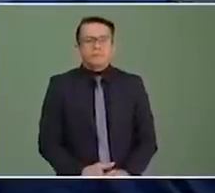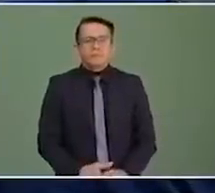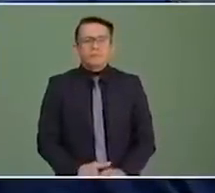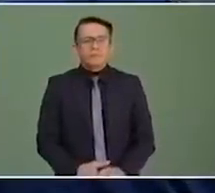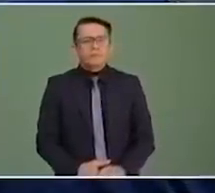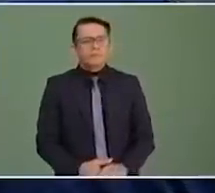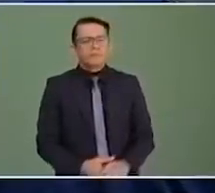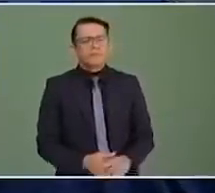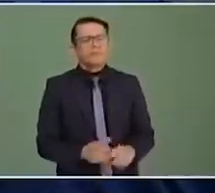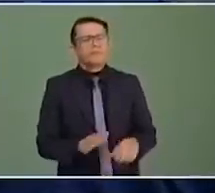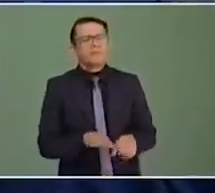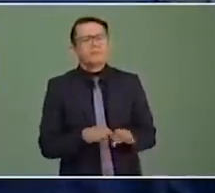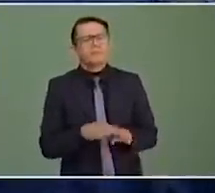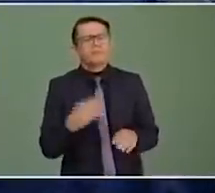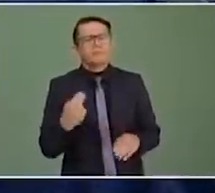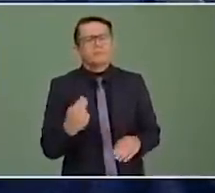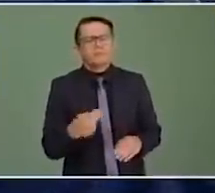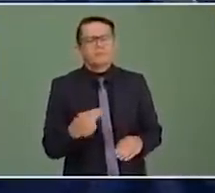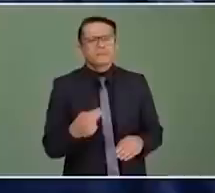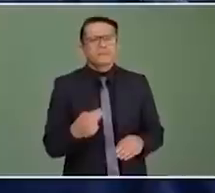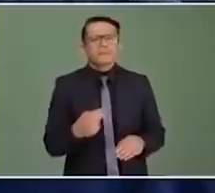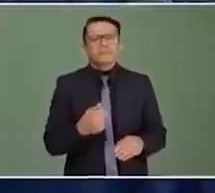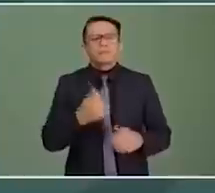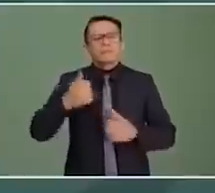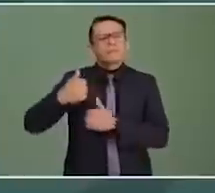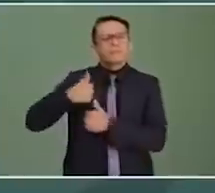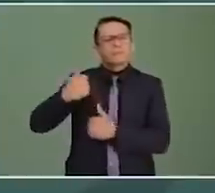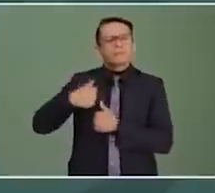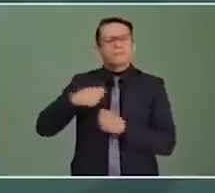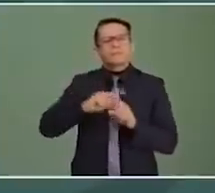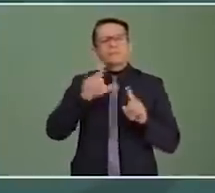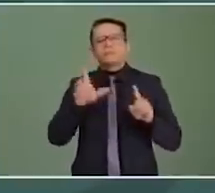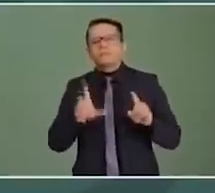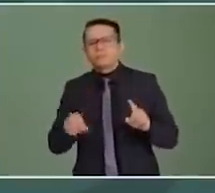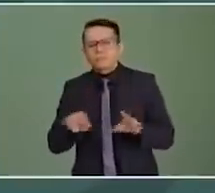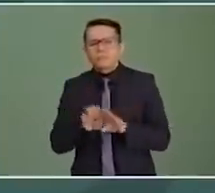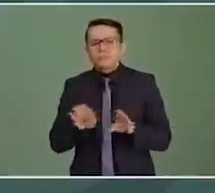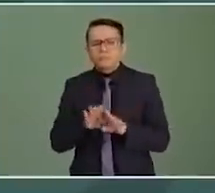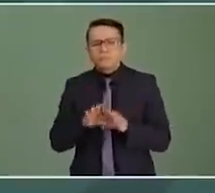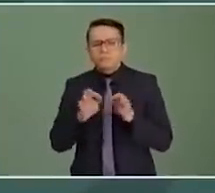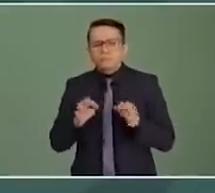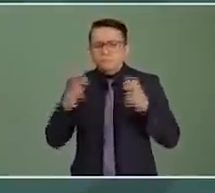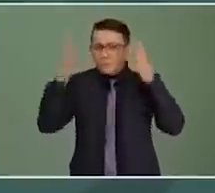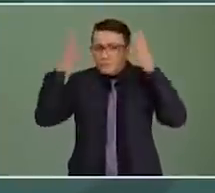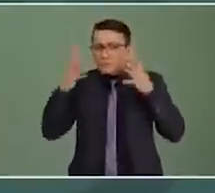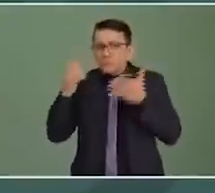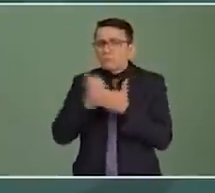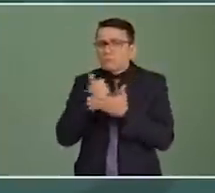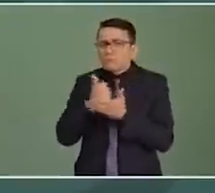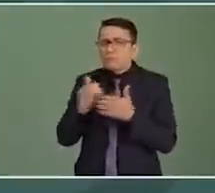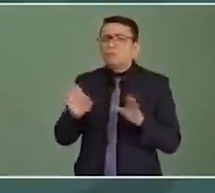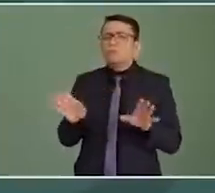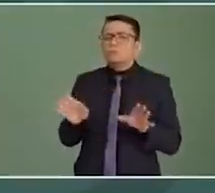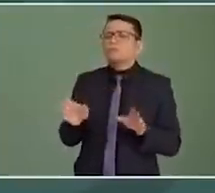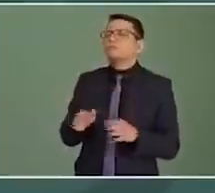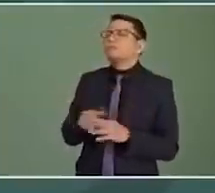podrían ser el equivalente a los cascos azules este y